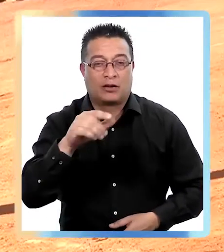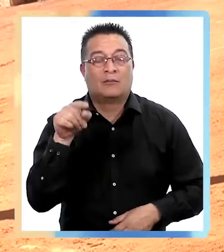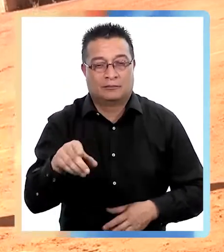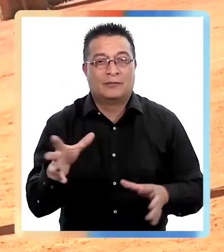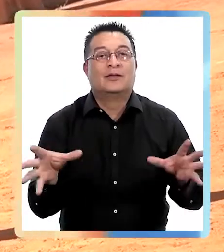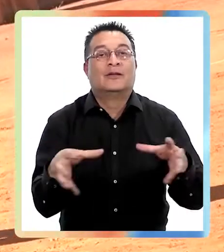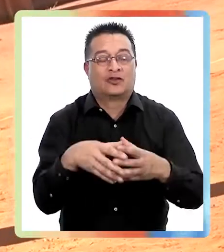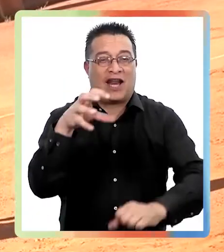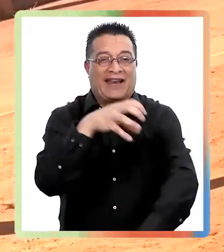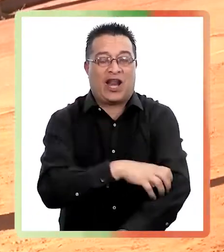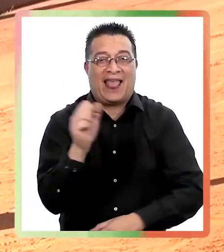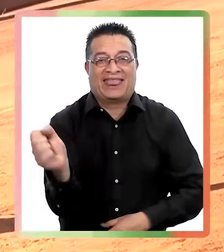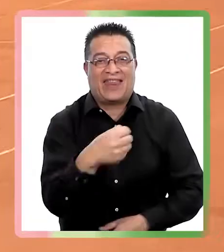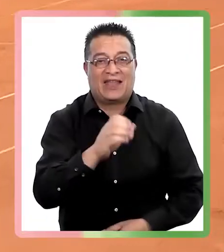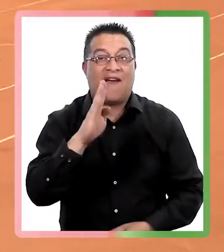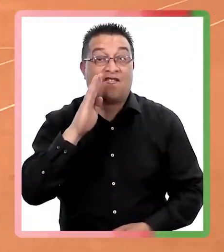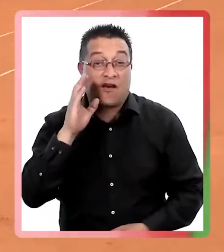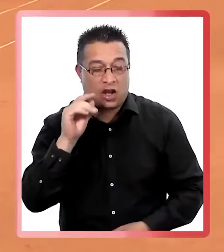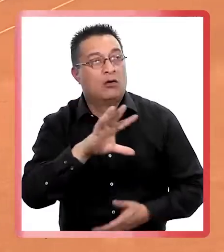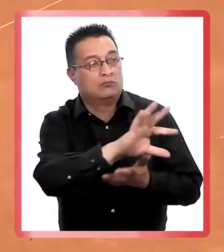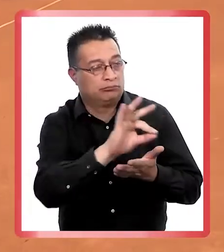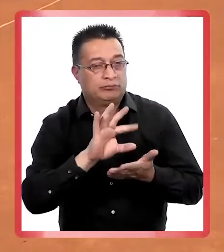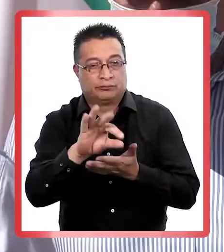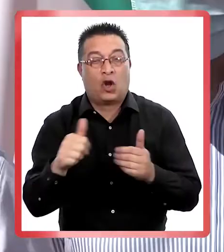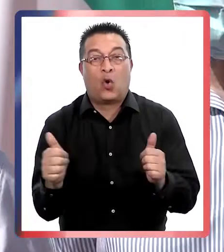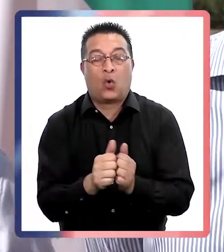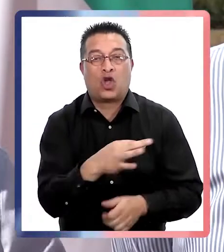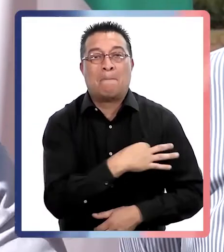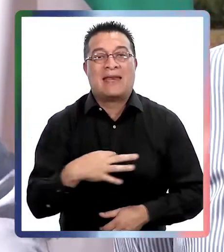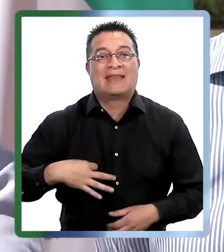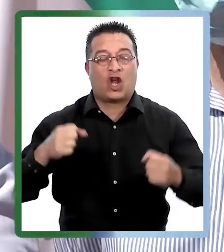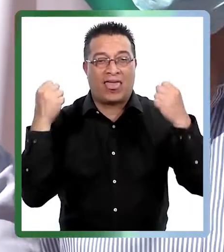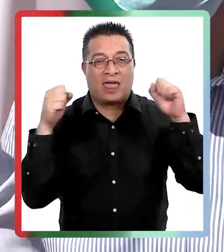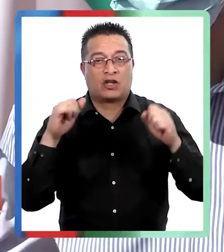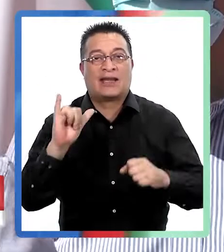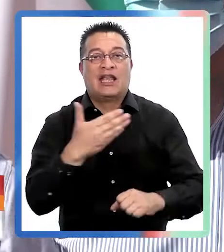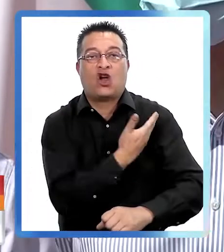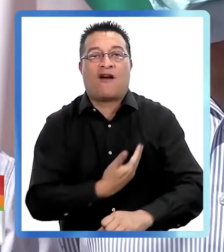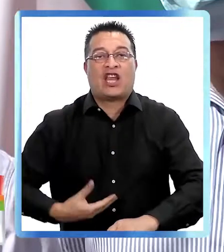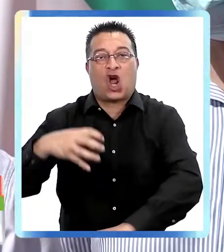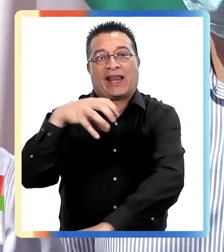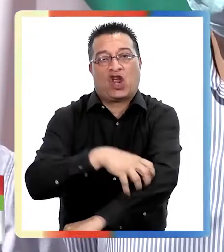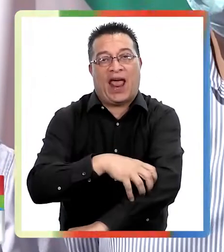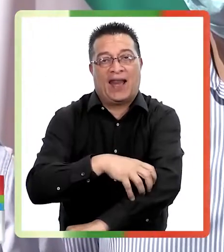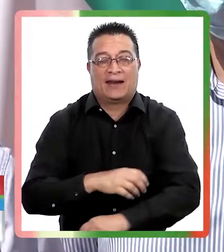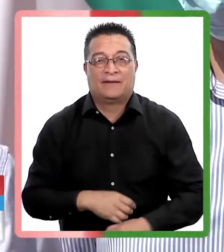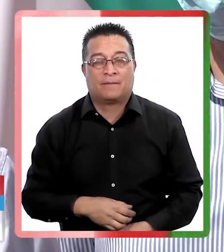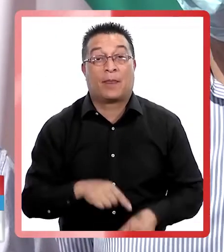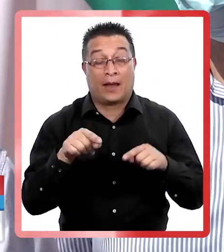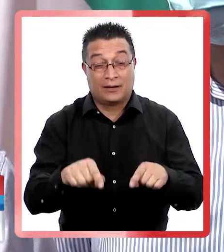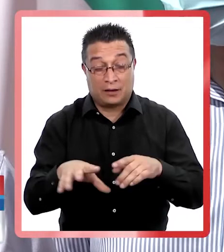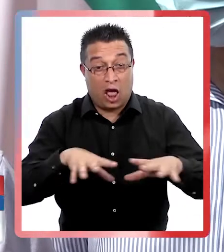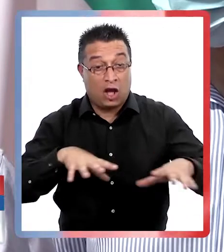en conjunto con el Ministerio del Deporte y el Gobierno Regional. Este tipo de eventos no sea la única oportunidad